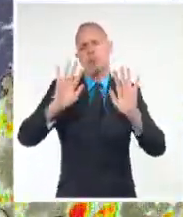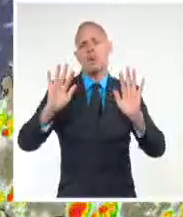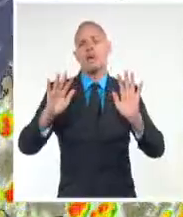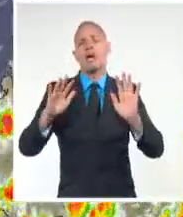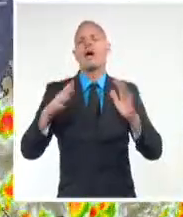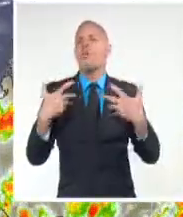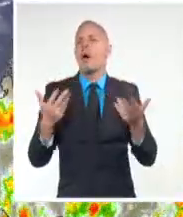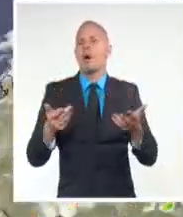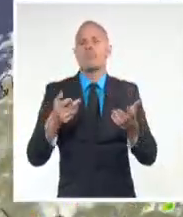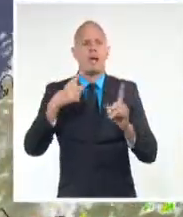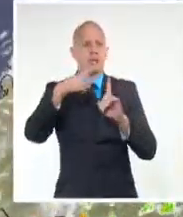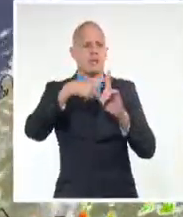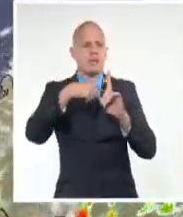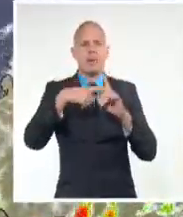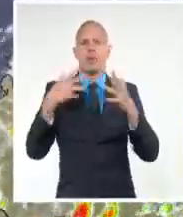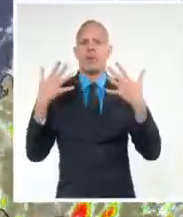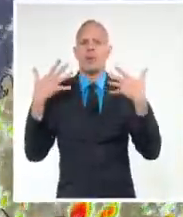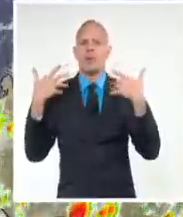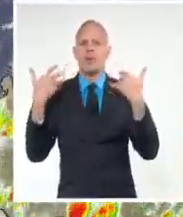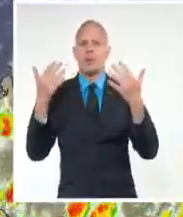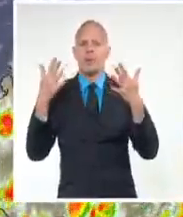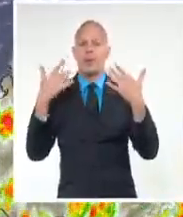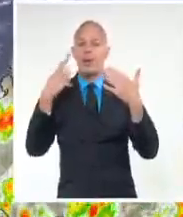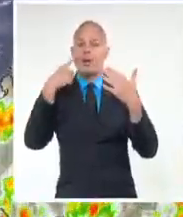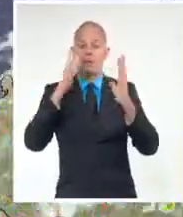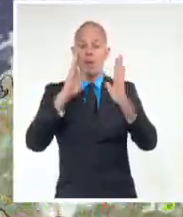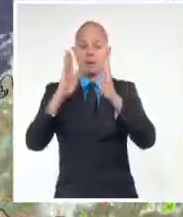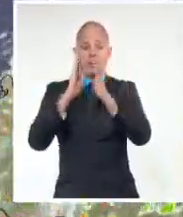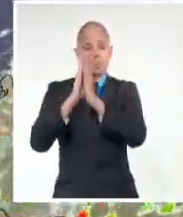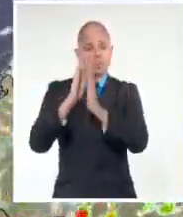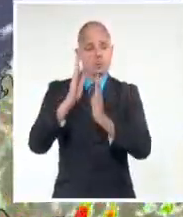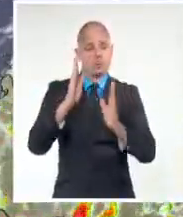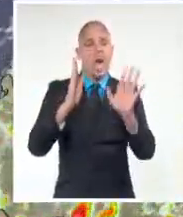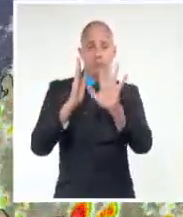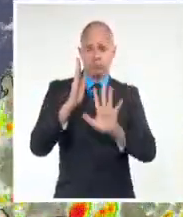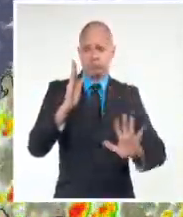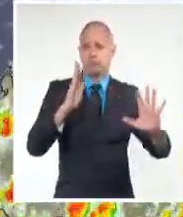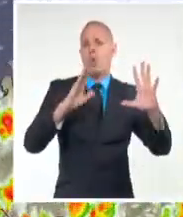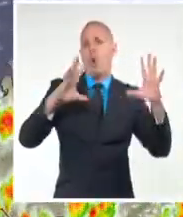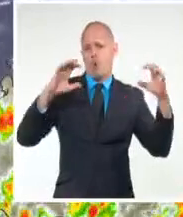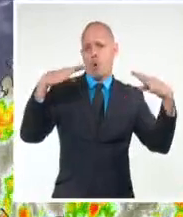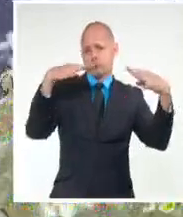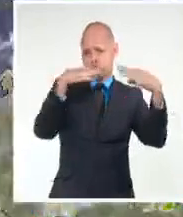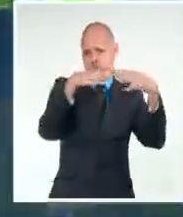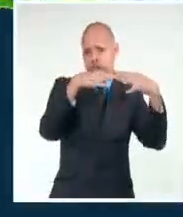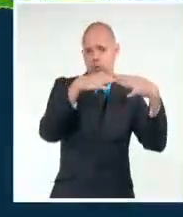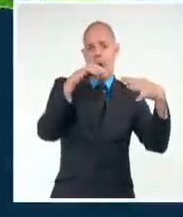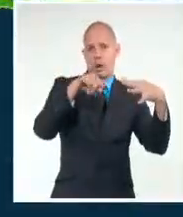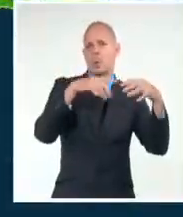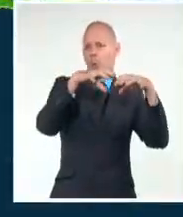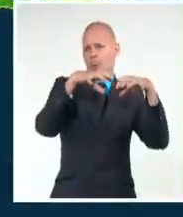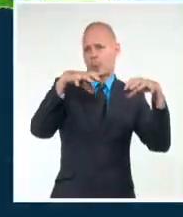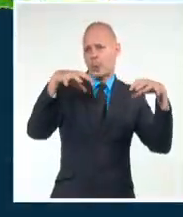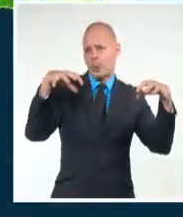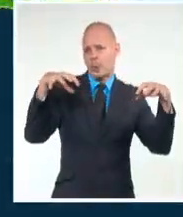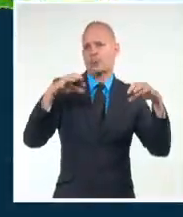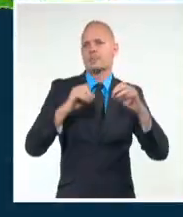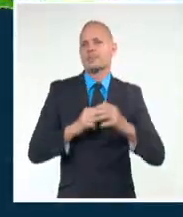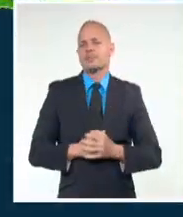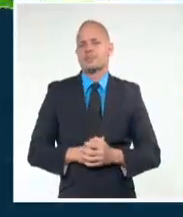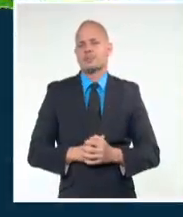ha mantenido hoy el predominio de nublados en la mitad oriental del país con algunos chubascos y lluvias principalmente hacia zonas de la costa